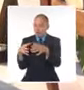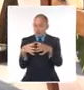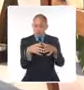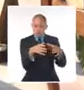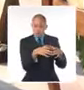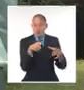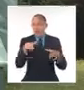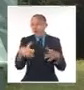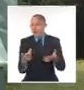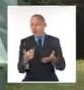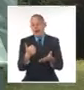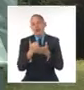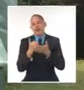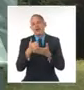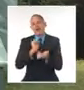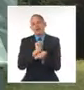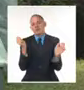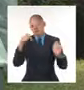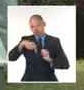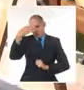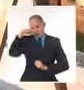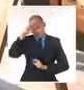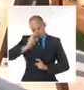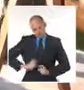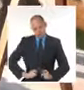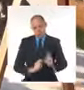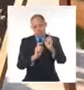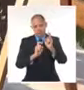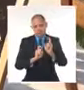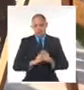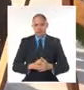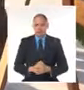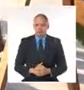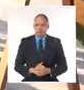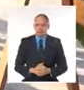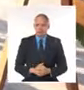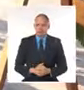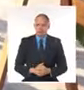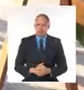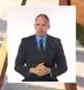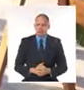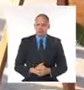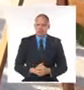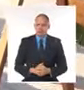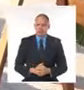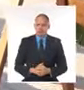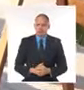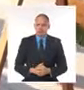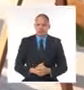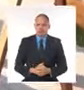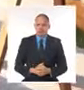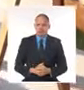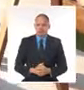posible el triunfo de enero de 1959. Wilmer Rodríguez Fernández, Canal Cubano de Noticias.